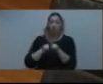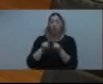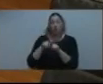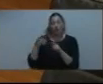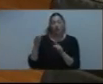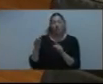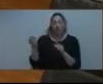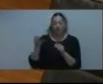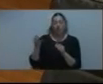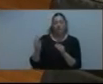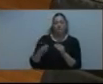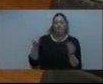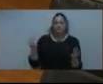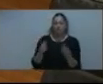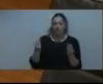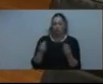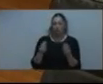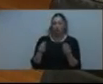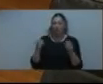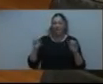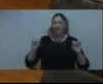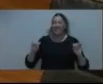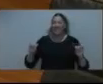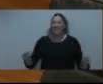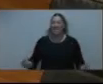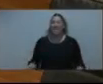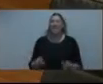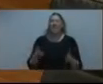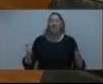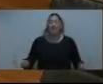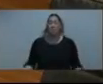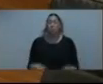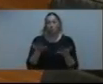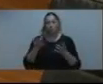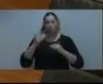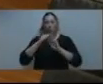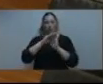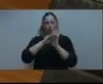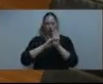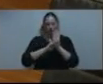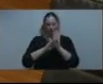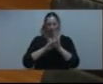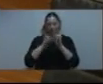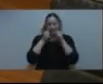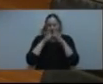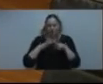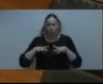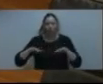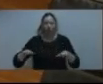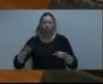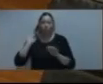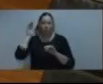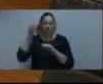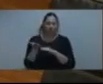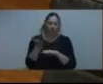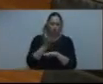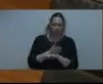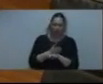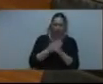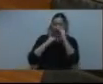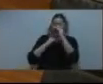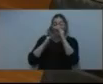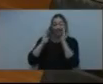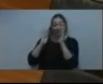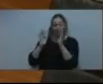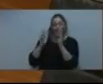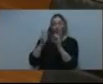mejorar, impulso de programas de divulgación patrimonial del prerrománico, la atención al visitante, que es una recomendación